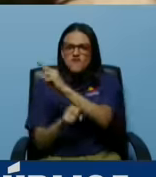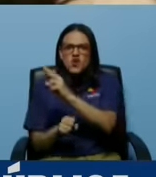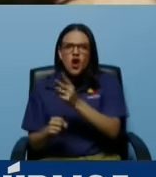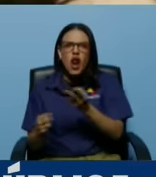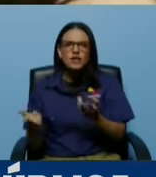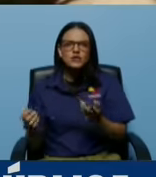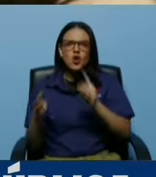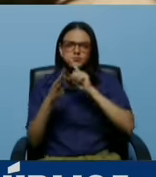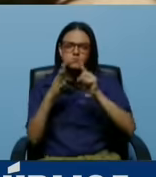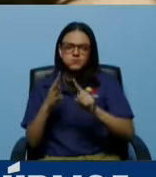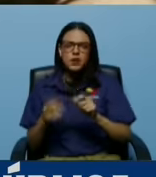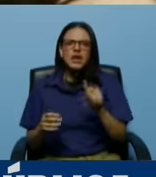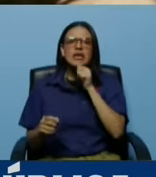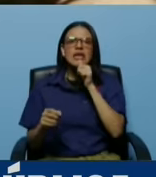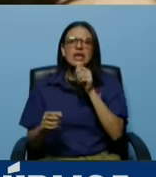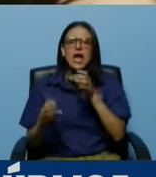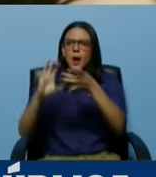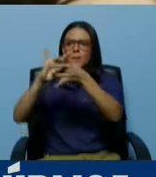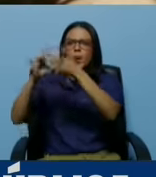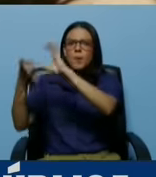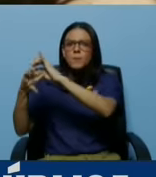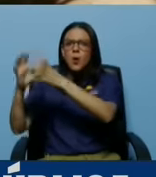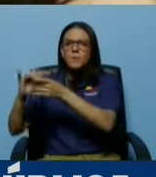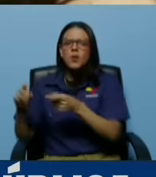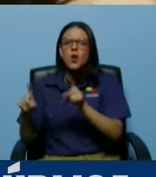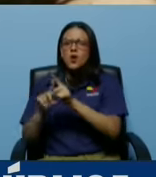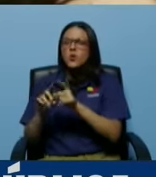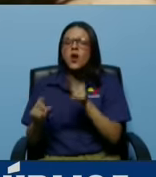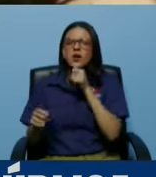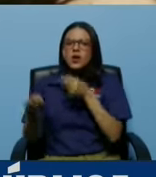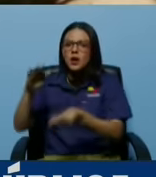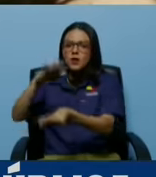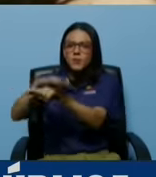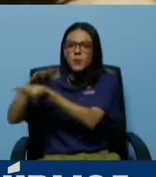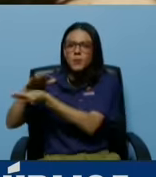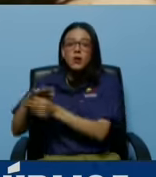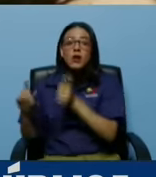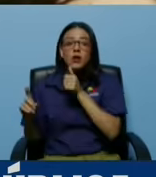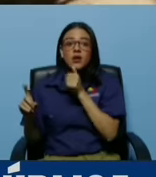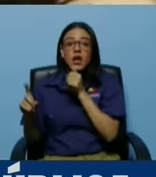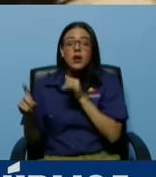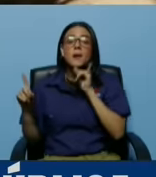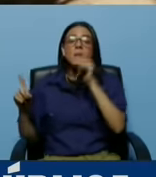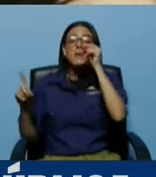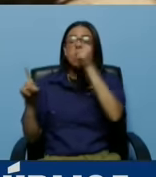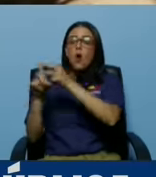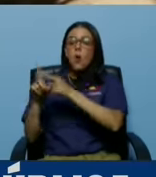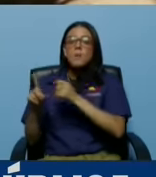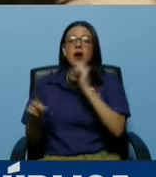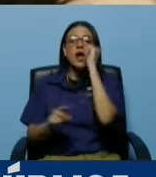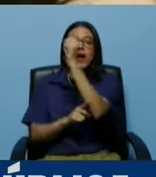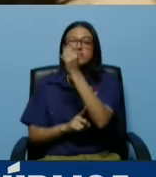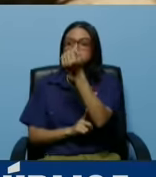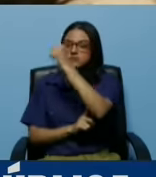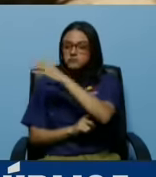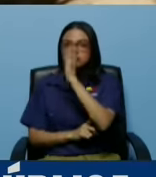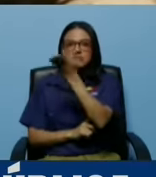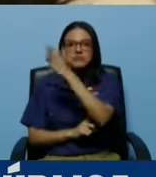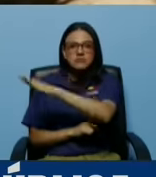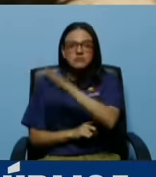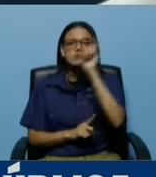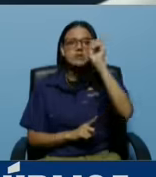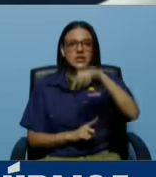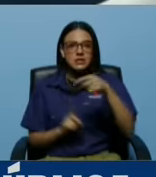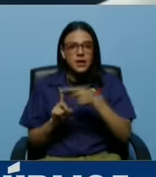el enlace, ¿quién creen ustedes que fue? Fue un homicida, mano derecha en